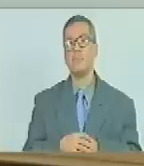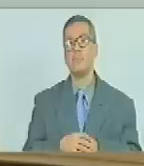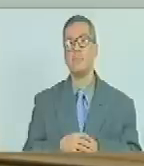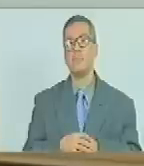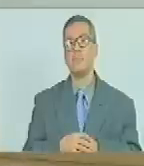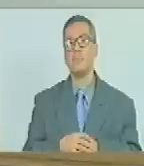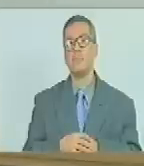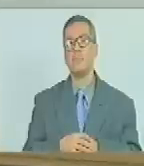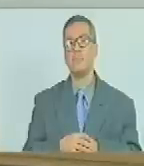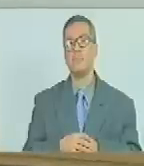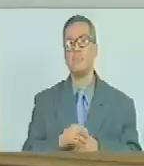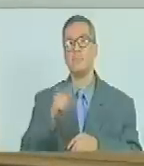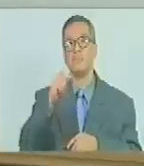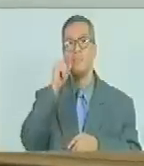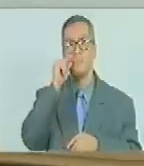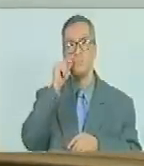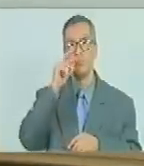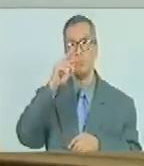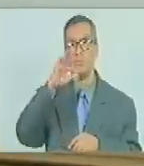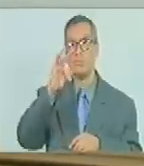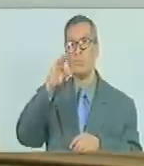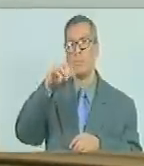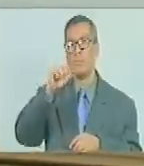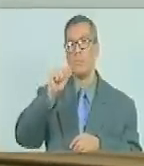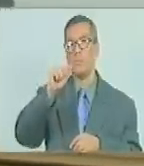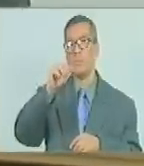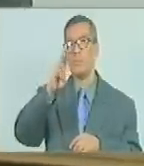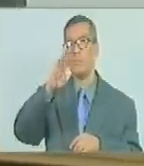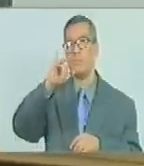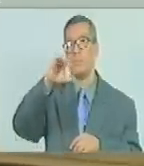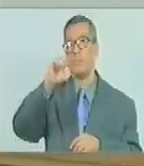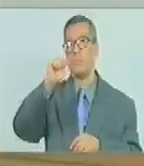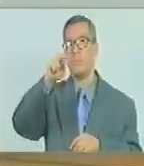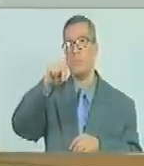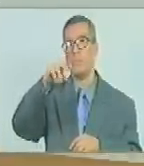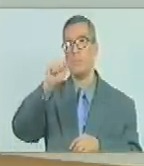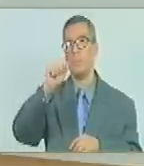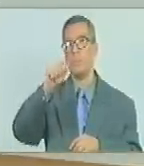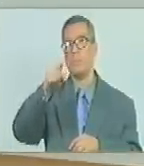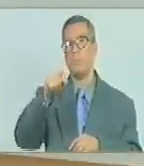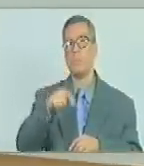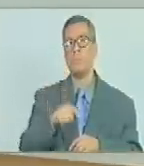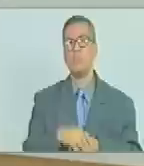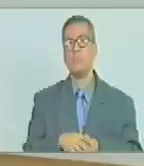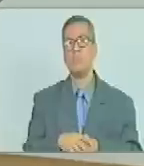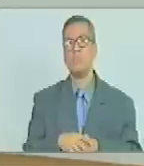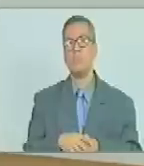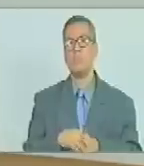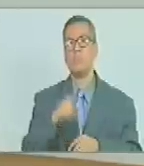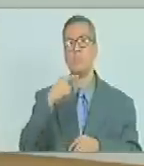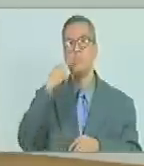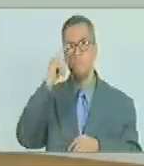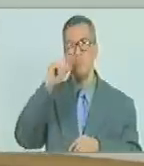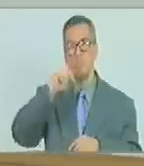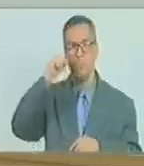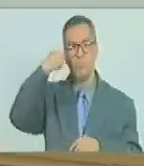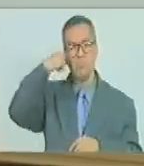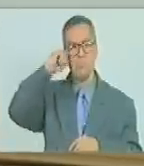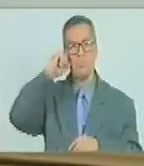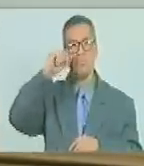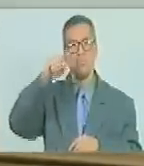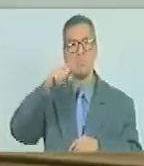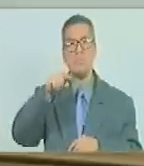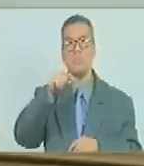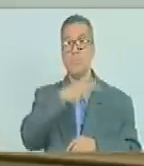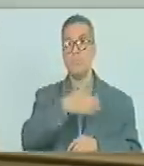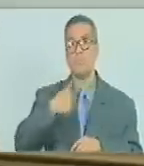Hoy, una señora que se llama Fabiana Rosales, no me acuerdo quién es, amnesia lacunar. Claro que me acuerdo de quién es. Pero eso es lo que